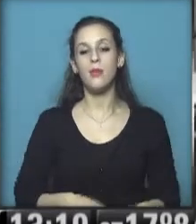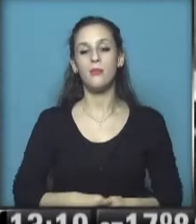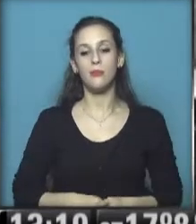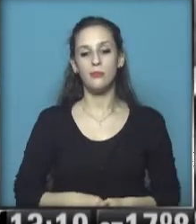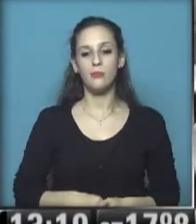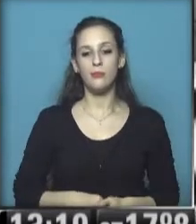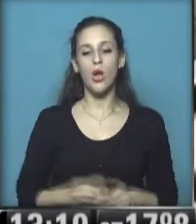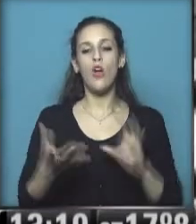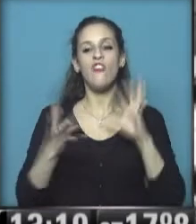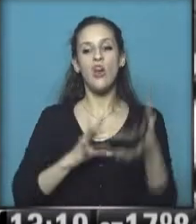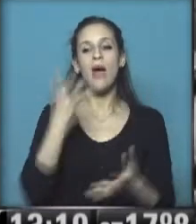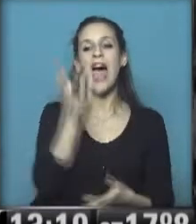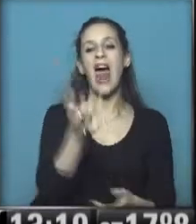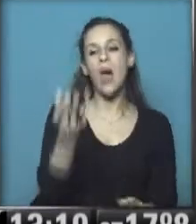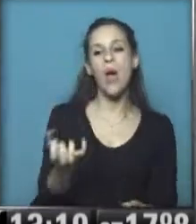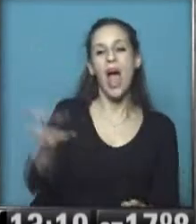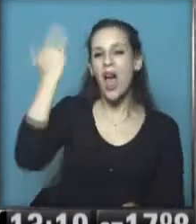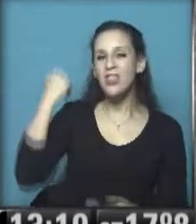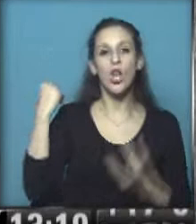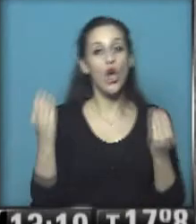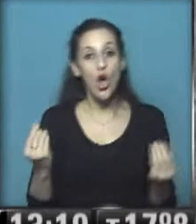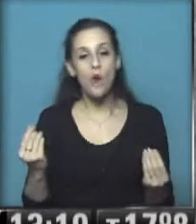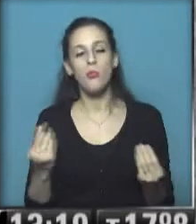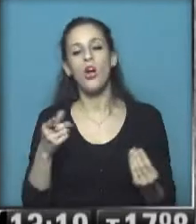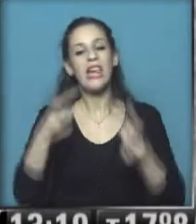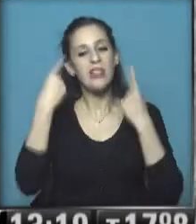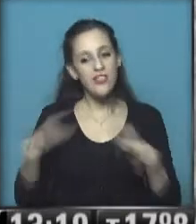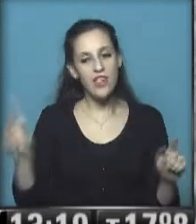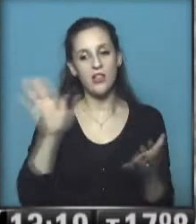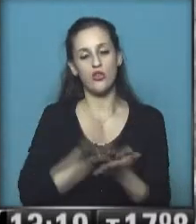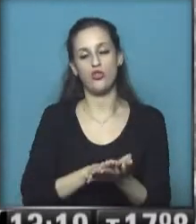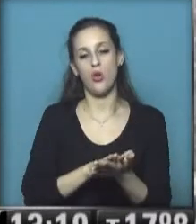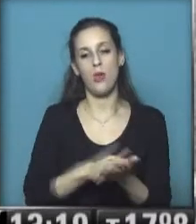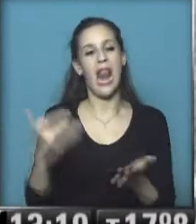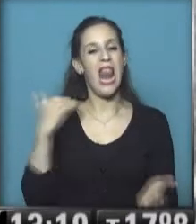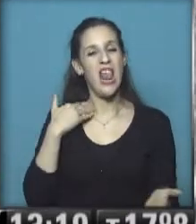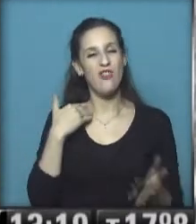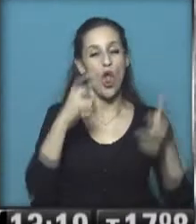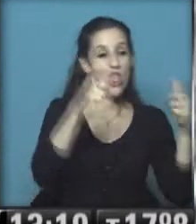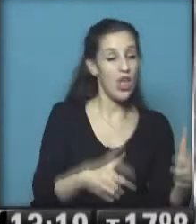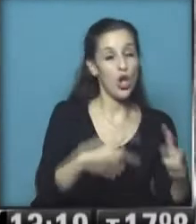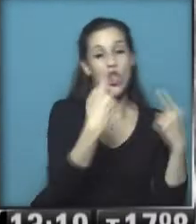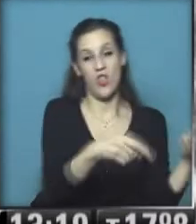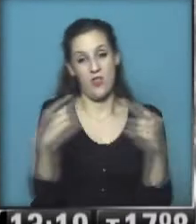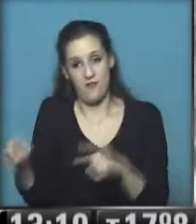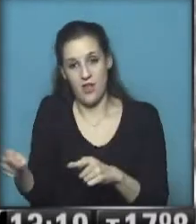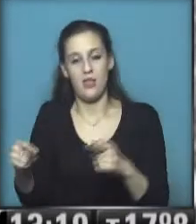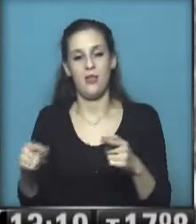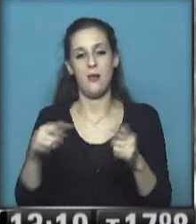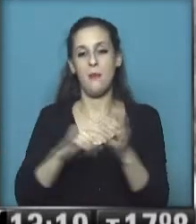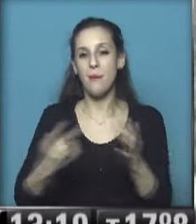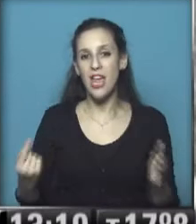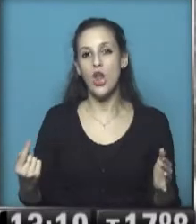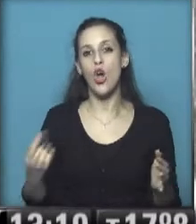cómo se grabó. Es un apéndice, es un poco distinto al resto del libro porque yo pongo para nerds y fanáticos, ¿no? O sea, es un